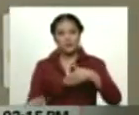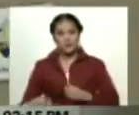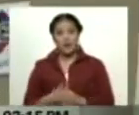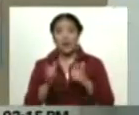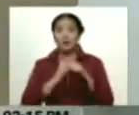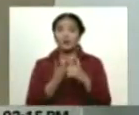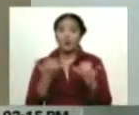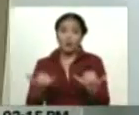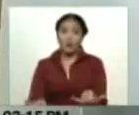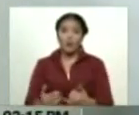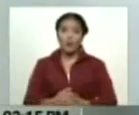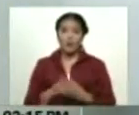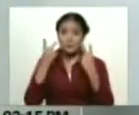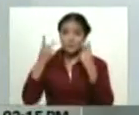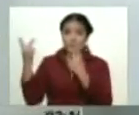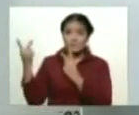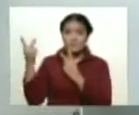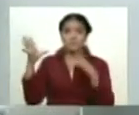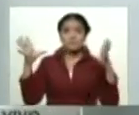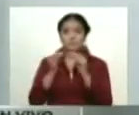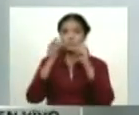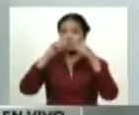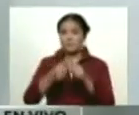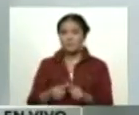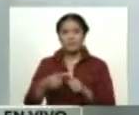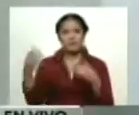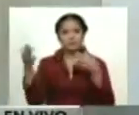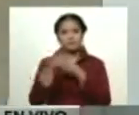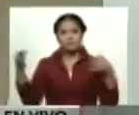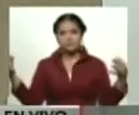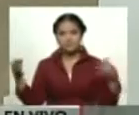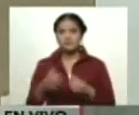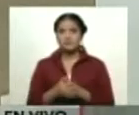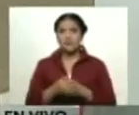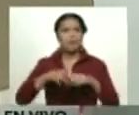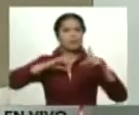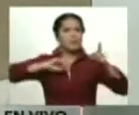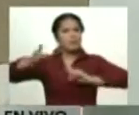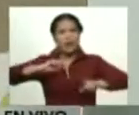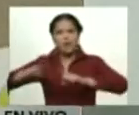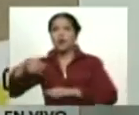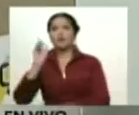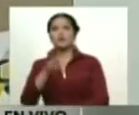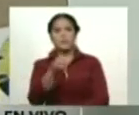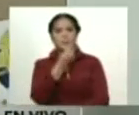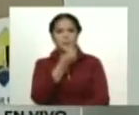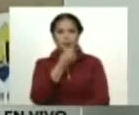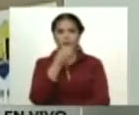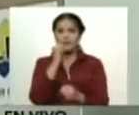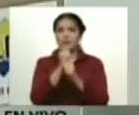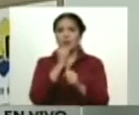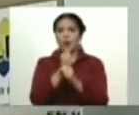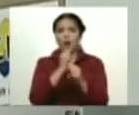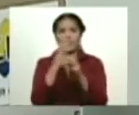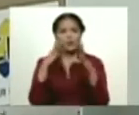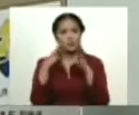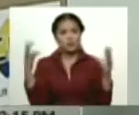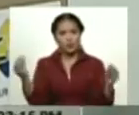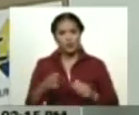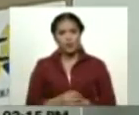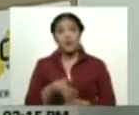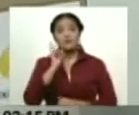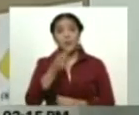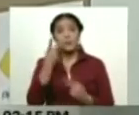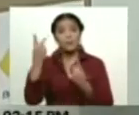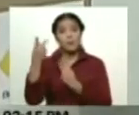por eso en este momento vemos esta cifra récord de delegados y de periodistas y de trabajadores de los medios acreditados, y vemos